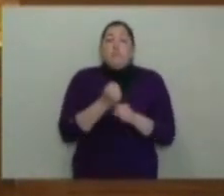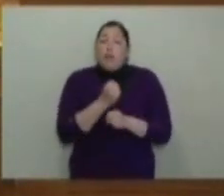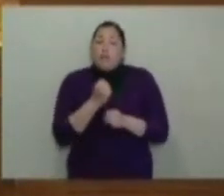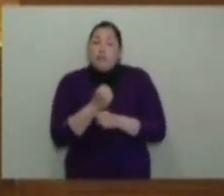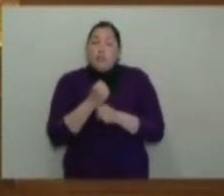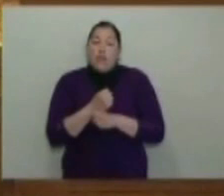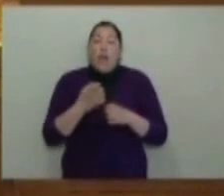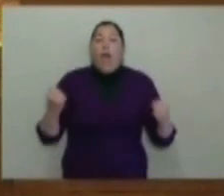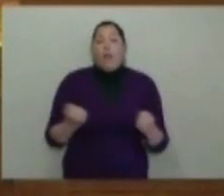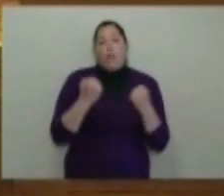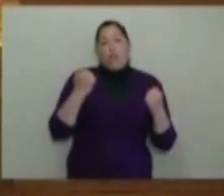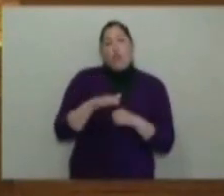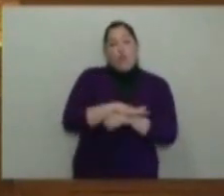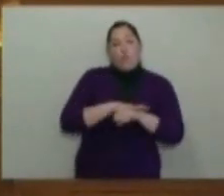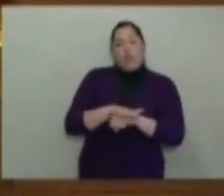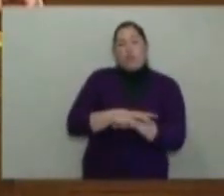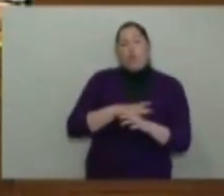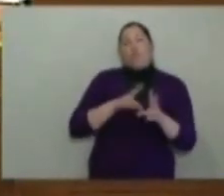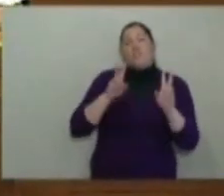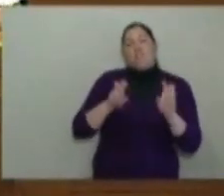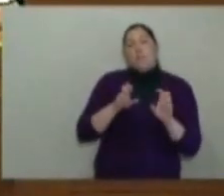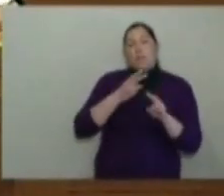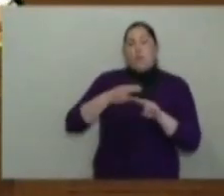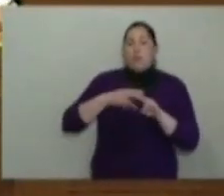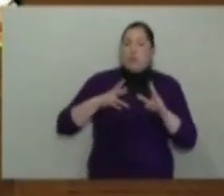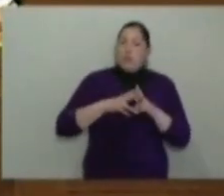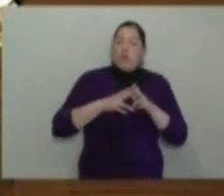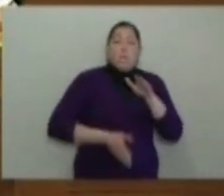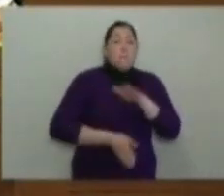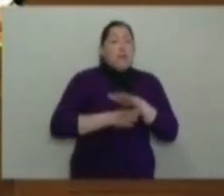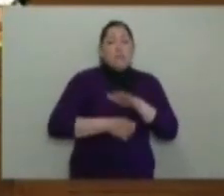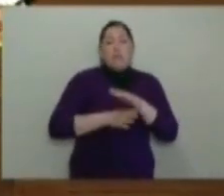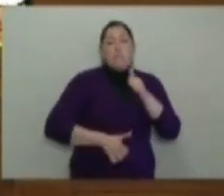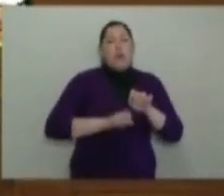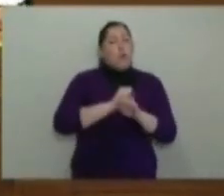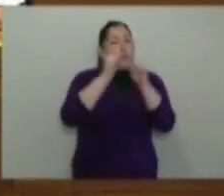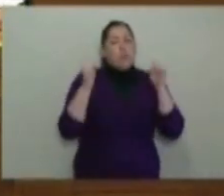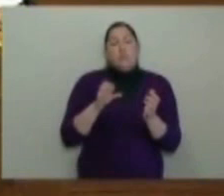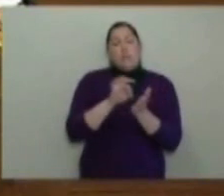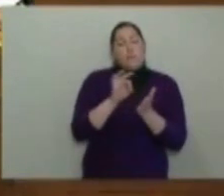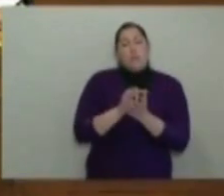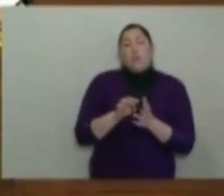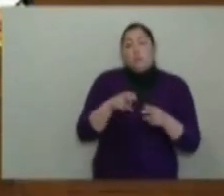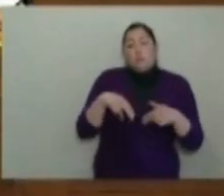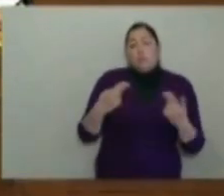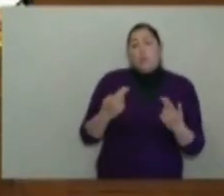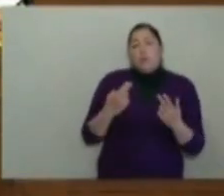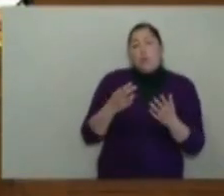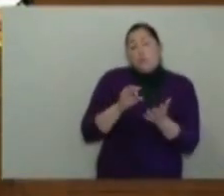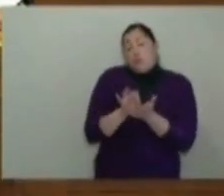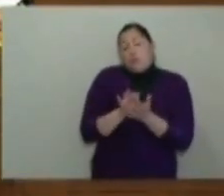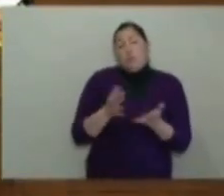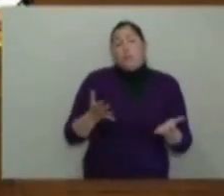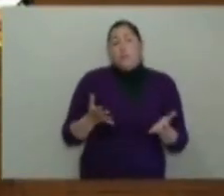la acción de gobierno en materia de política social tenga como objetivo ese mantenimiento y consolidación del sistema Público de servicios sociales estamos absolutamente de